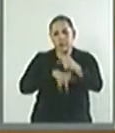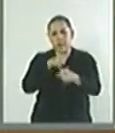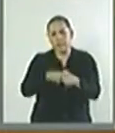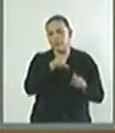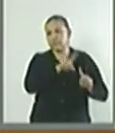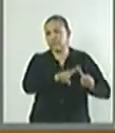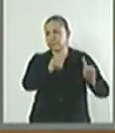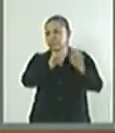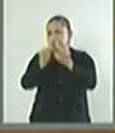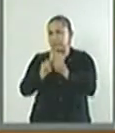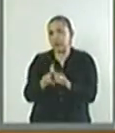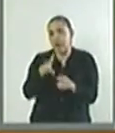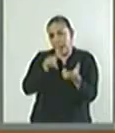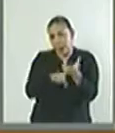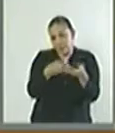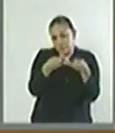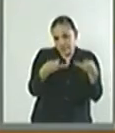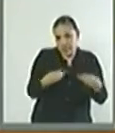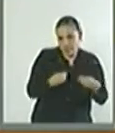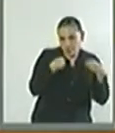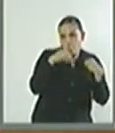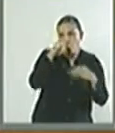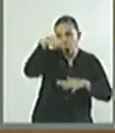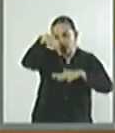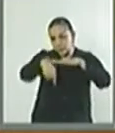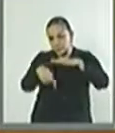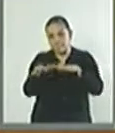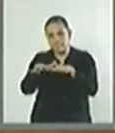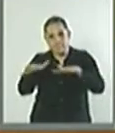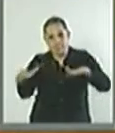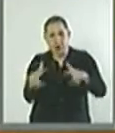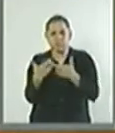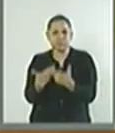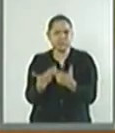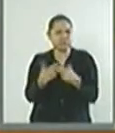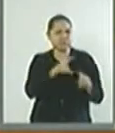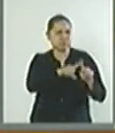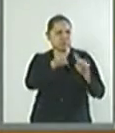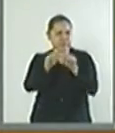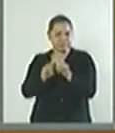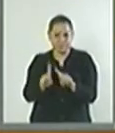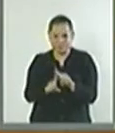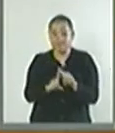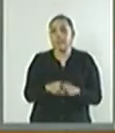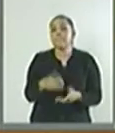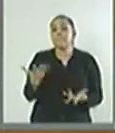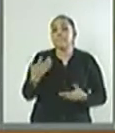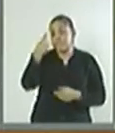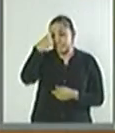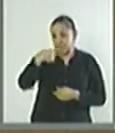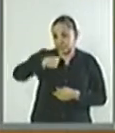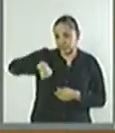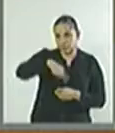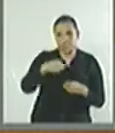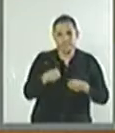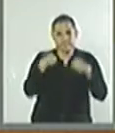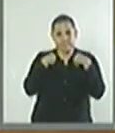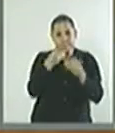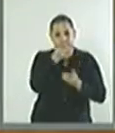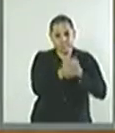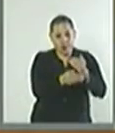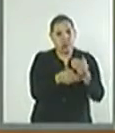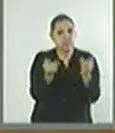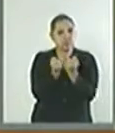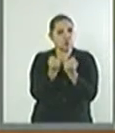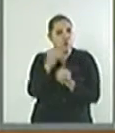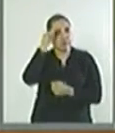tanto terrestres como marinas. La preservación de los recursos naturales debe atender al crecimiento económico sin